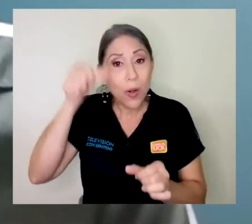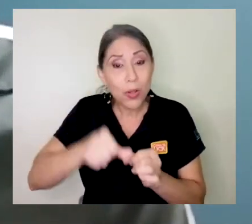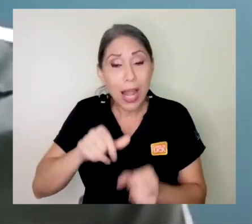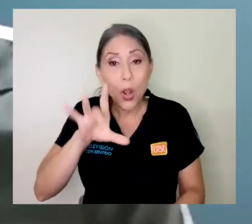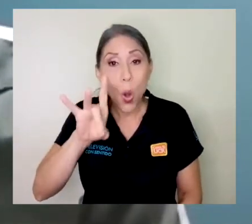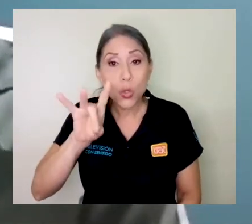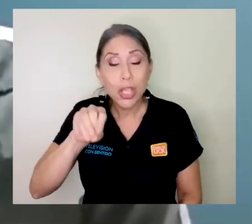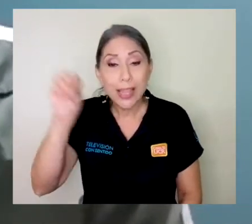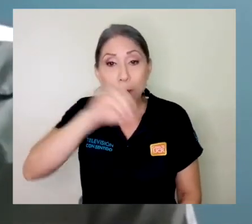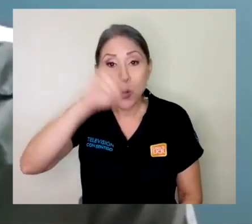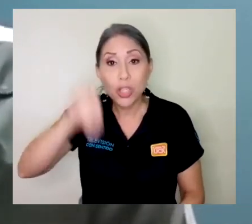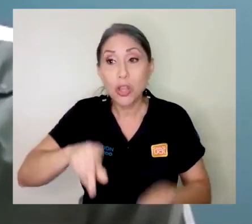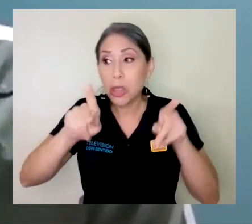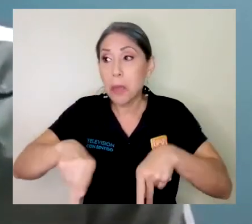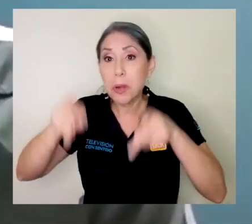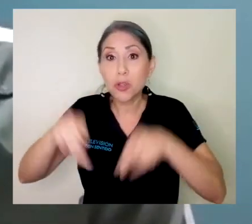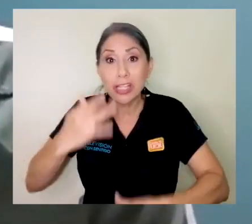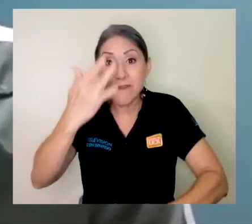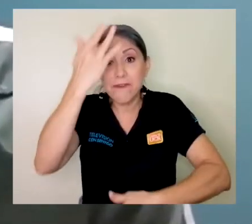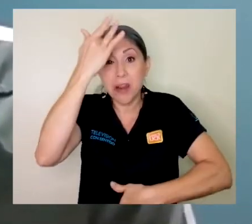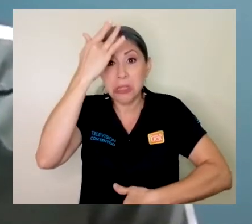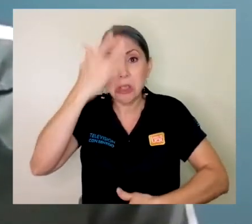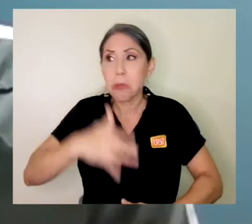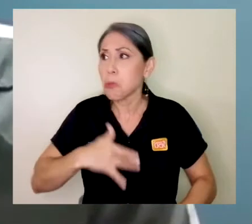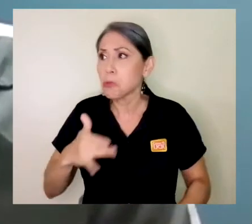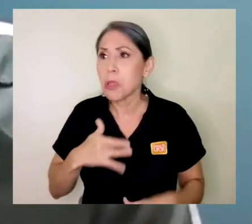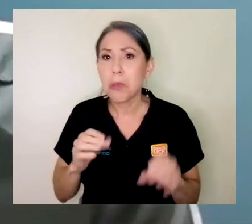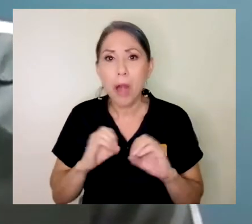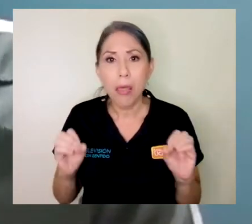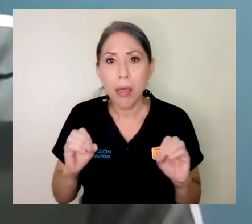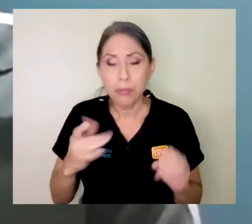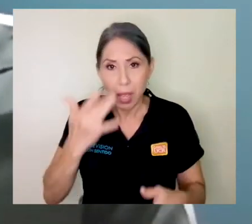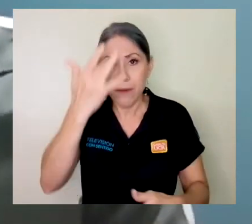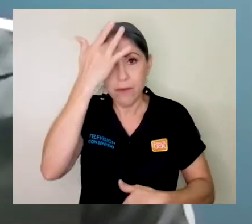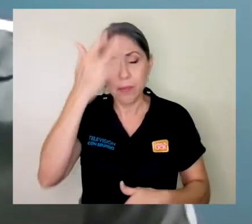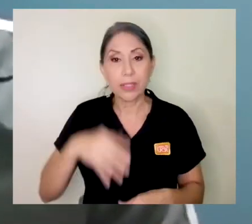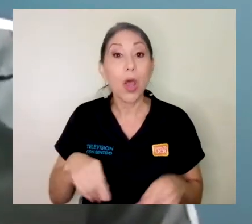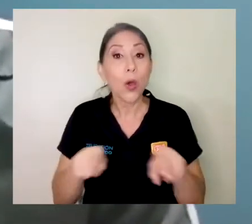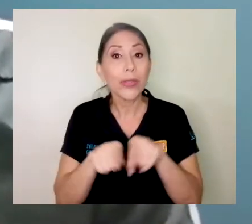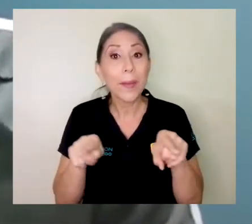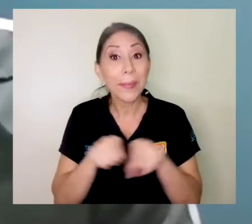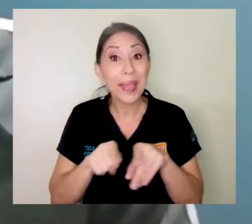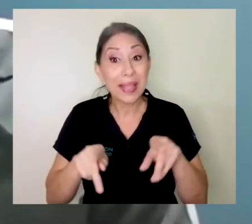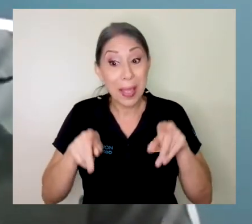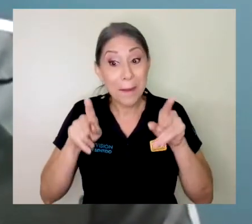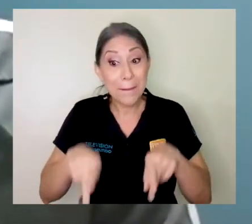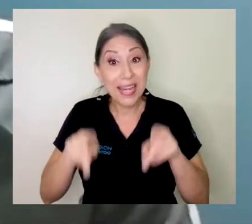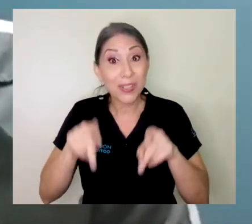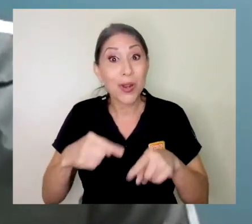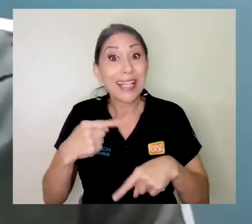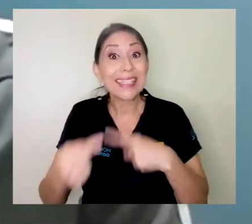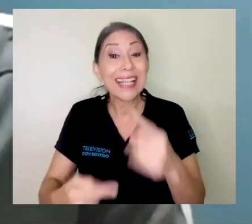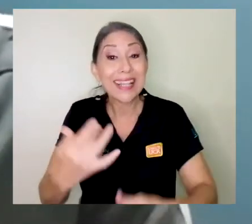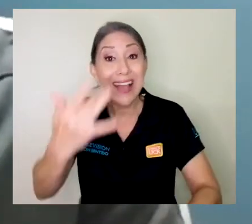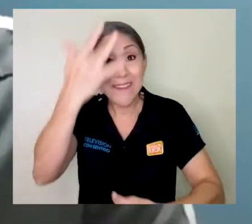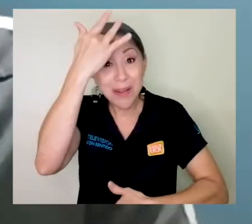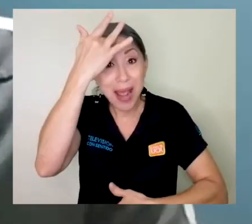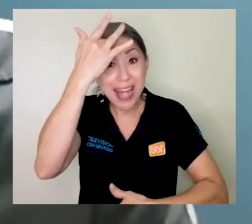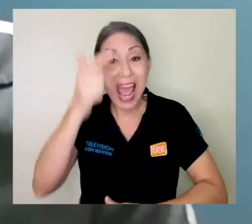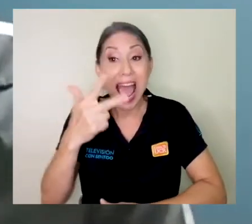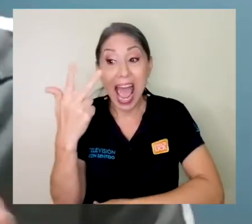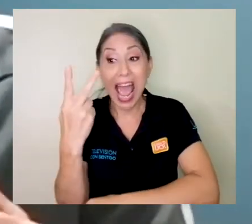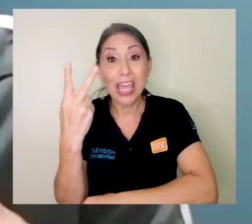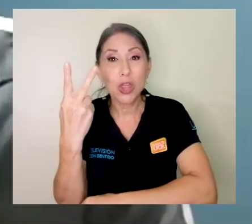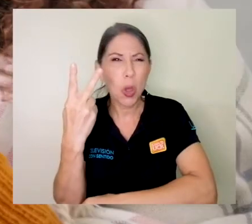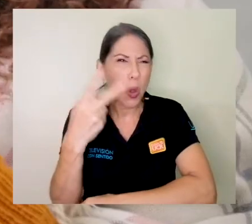las personas son asintomáticas prácticamente. O que inclusive los que se van a enfermar tienen 2 o 3